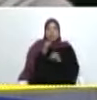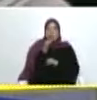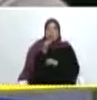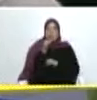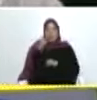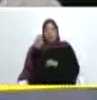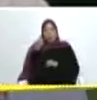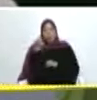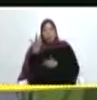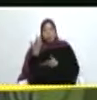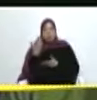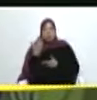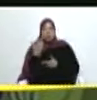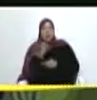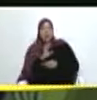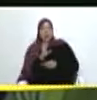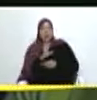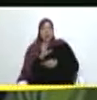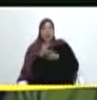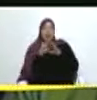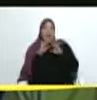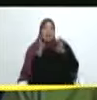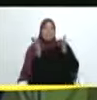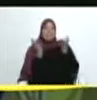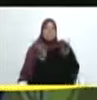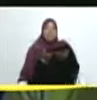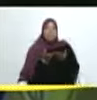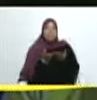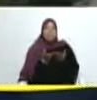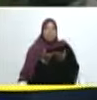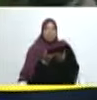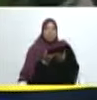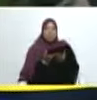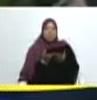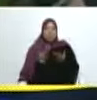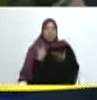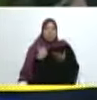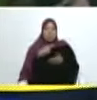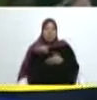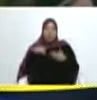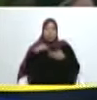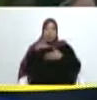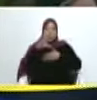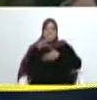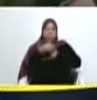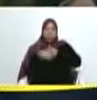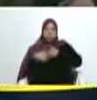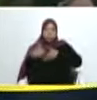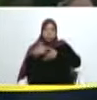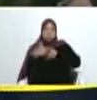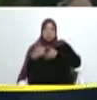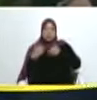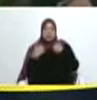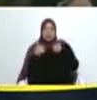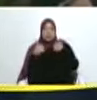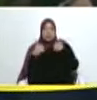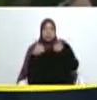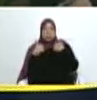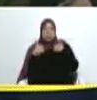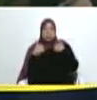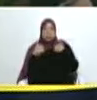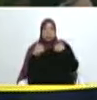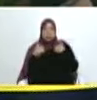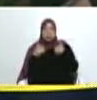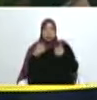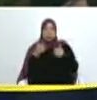cómo el sur global, en el cual estamos nosotros, somos los más afectados. Y ahorita vienen a hablarnos justamente